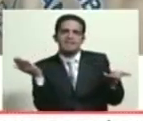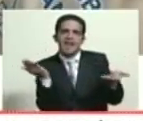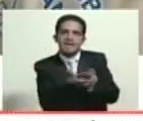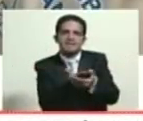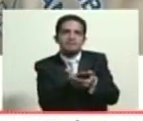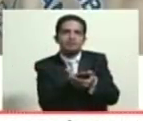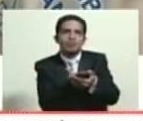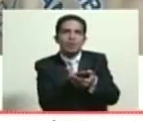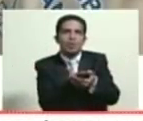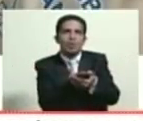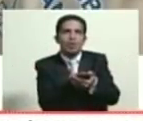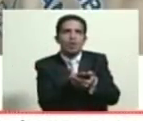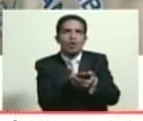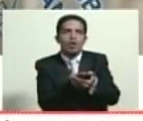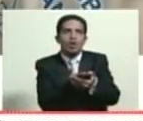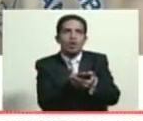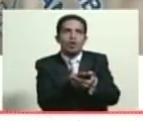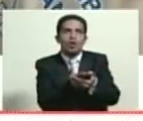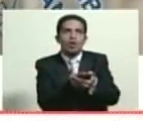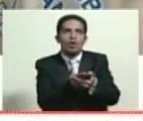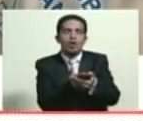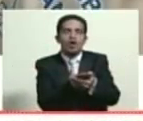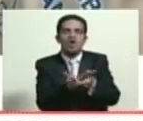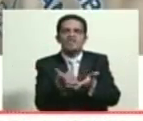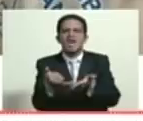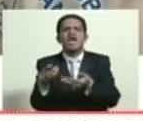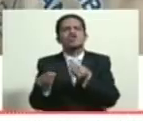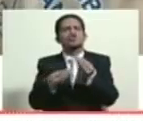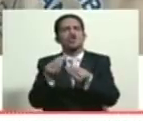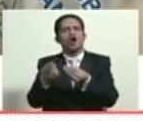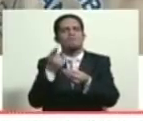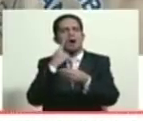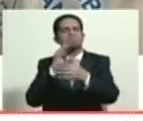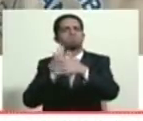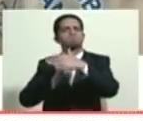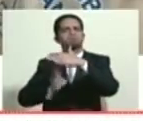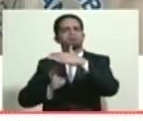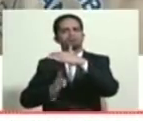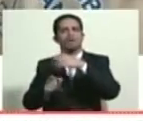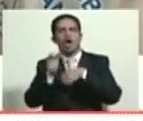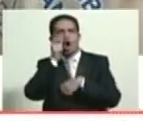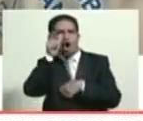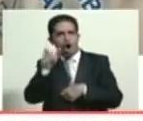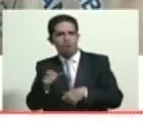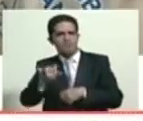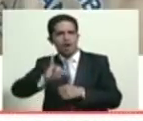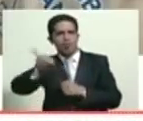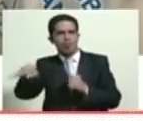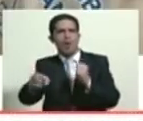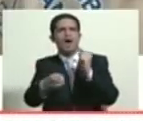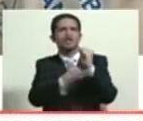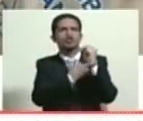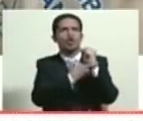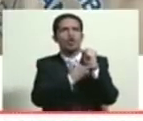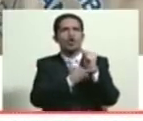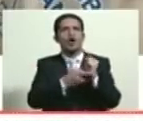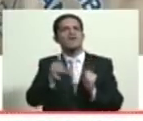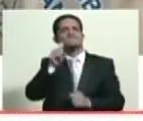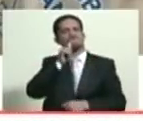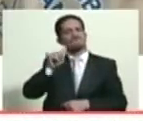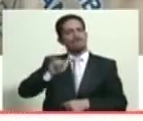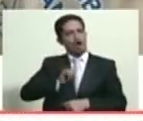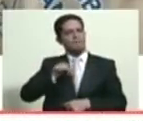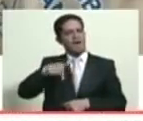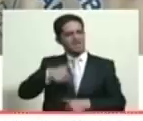de registrar los movimientos migratorios de la República Bolivariana de Venezuela informó a esta Contraloría